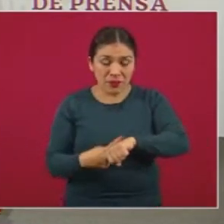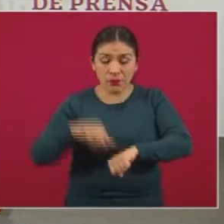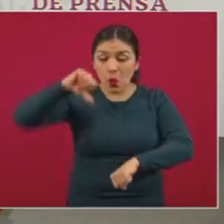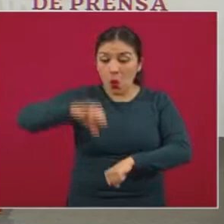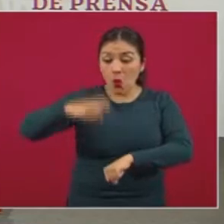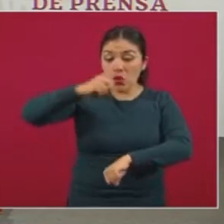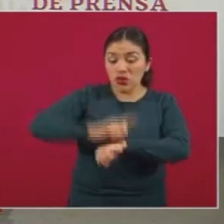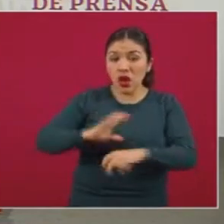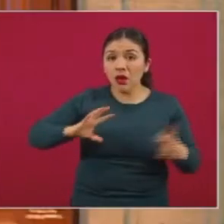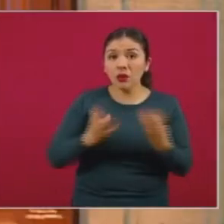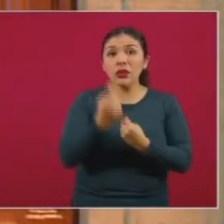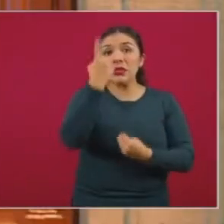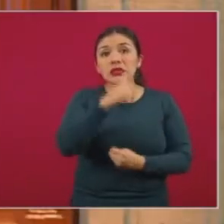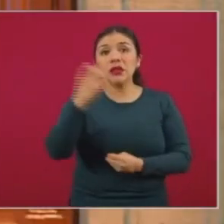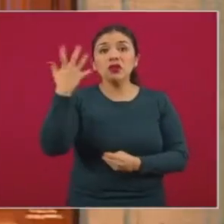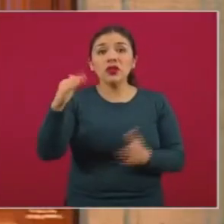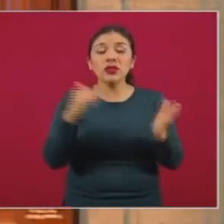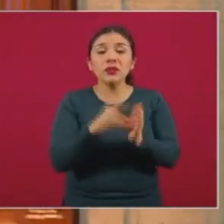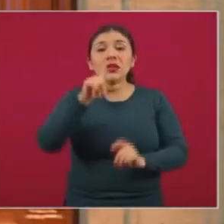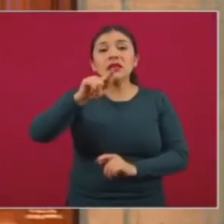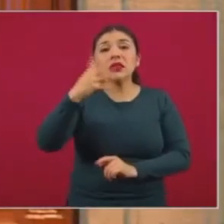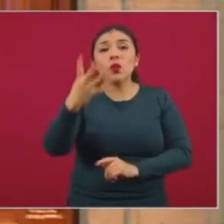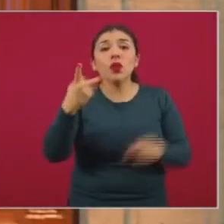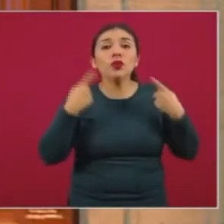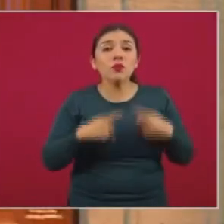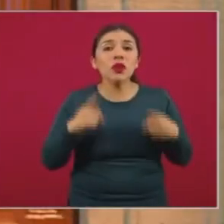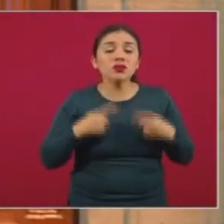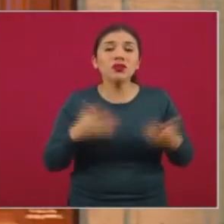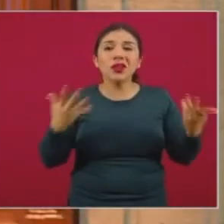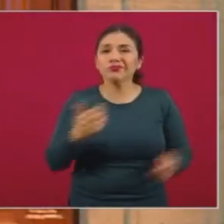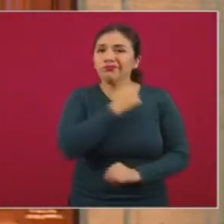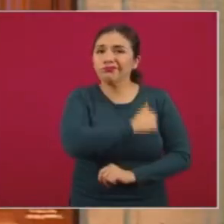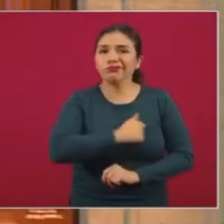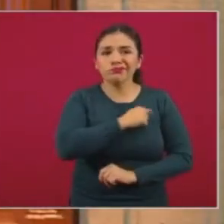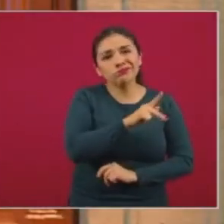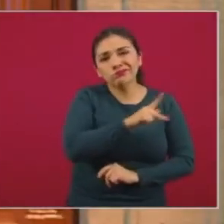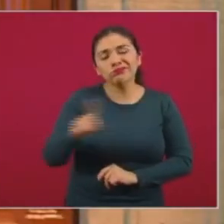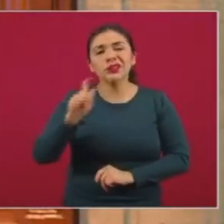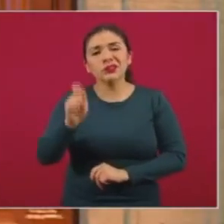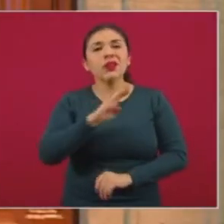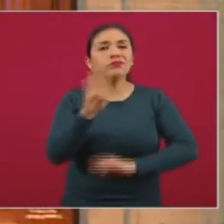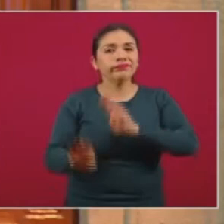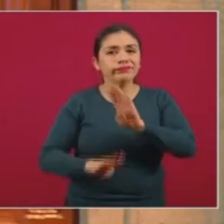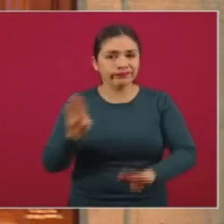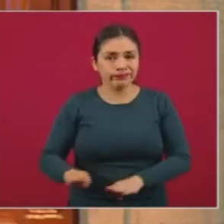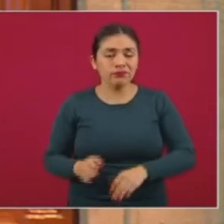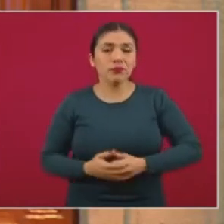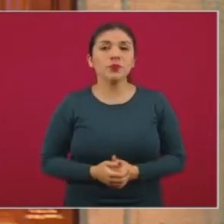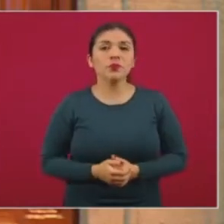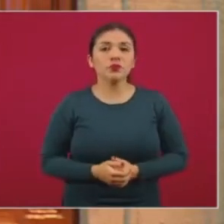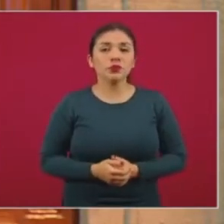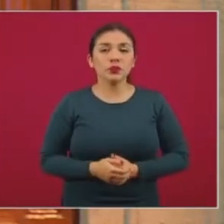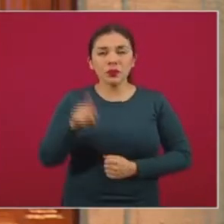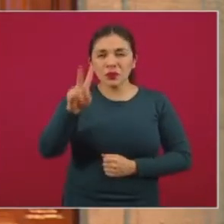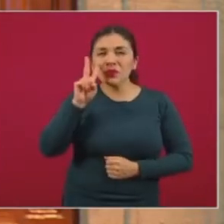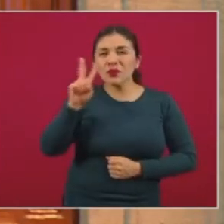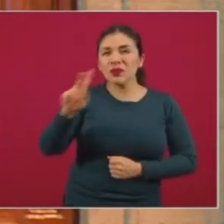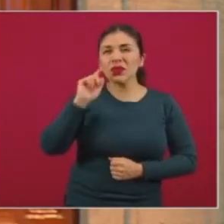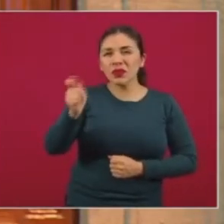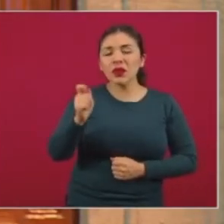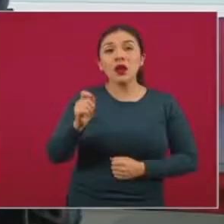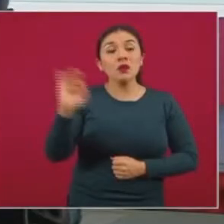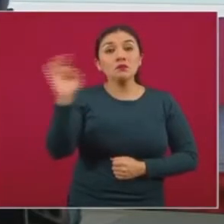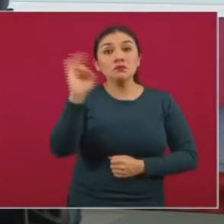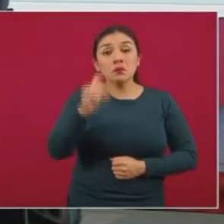día de hoy, 110.074 son estas personas que lamentablemente han perdido la vida. Ya veíamos que desde